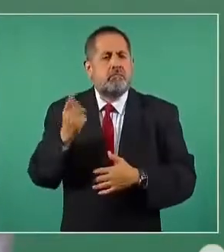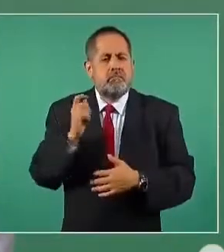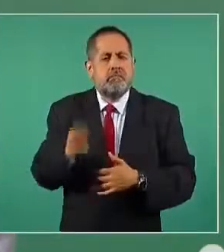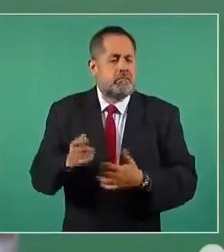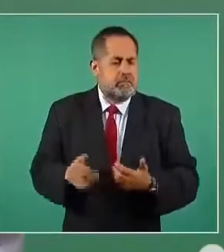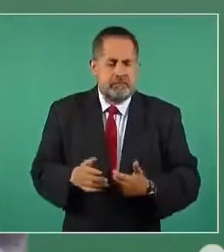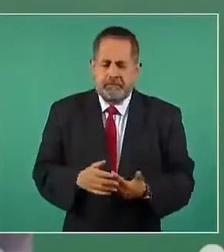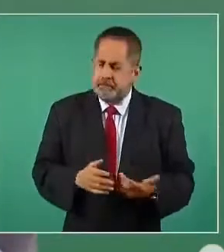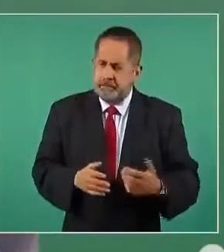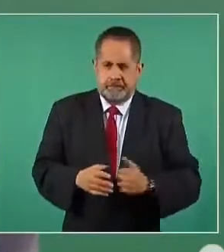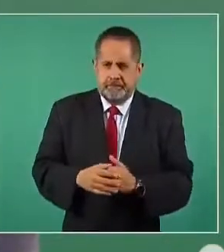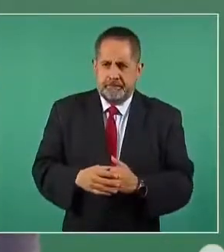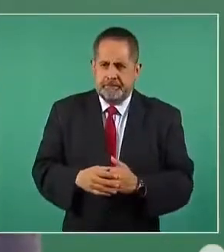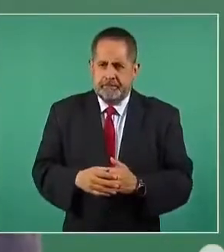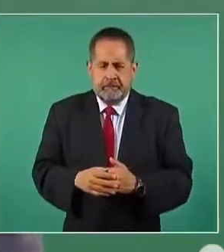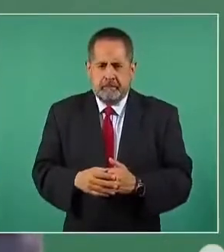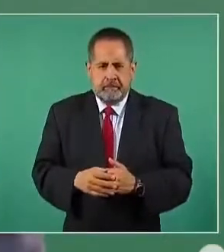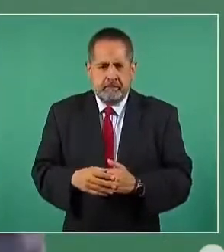es